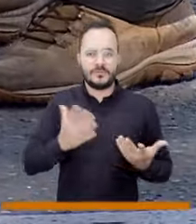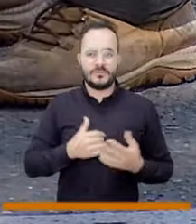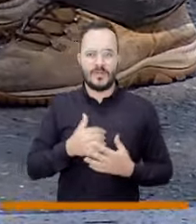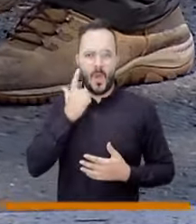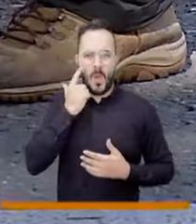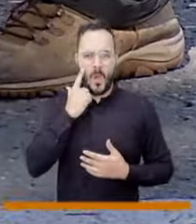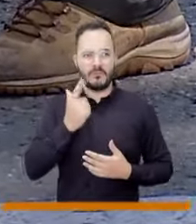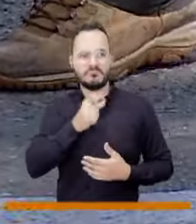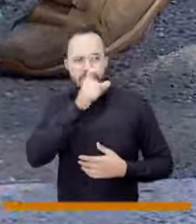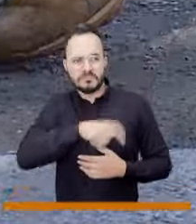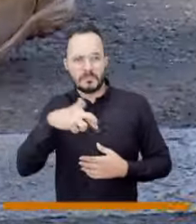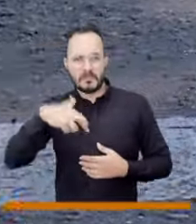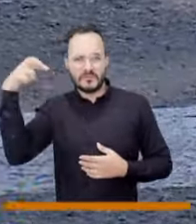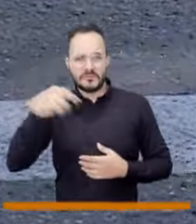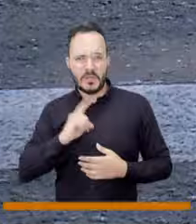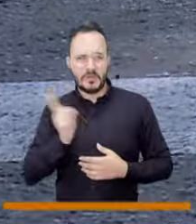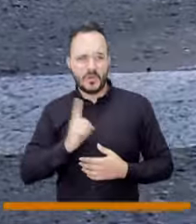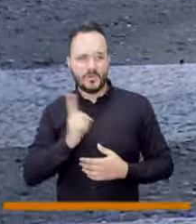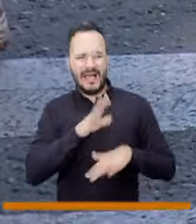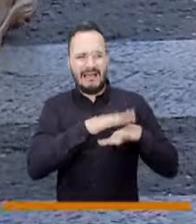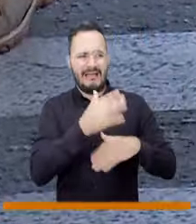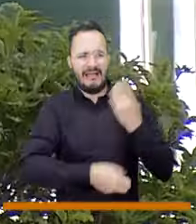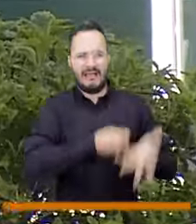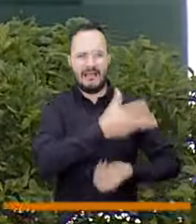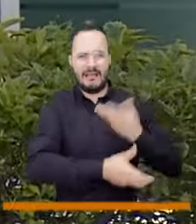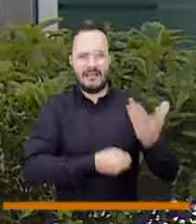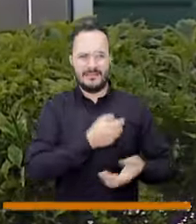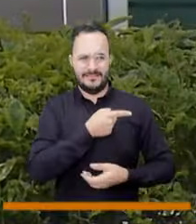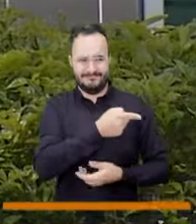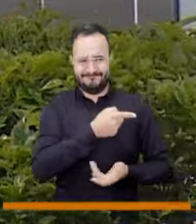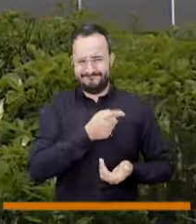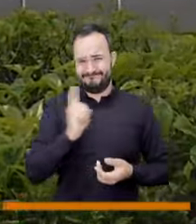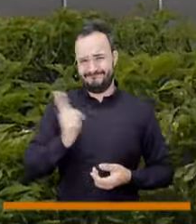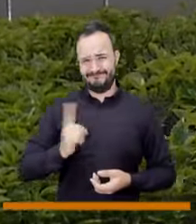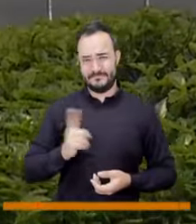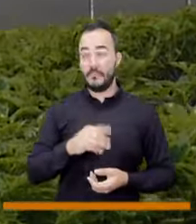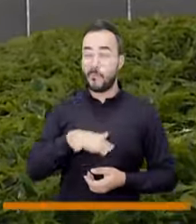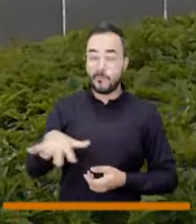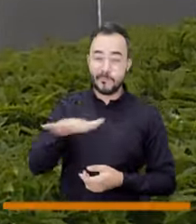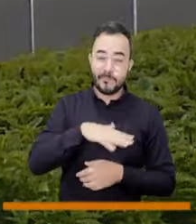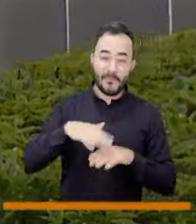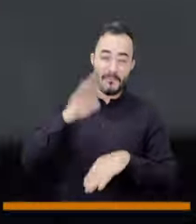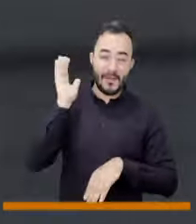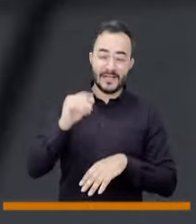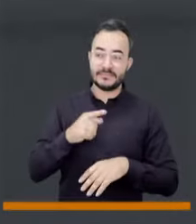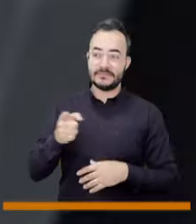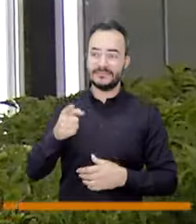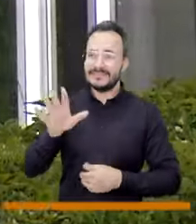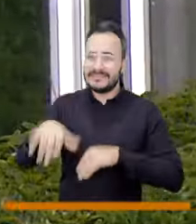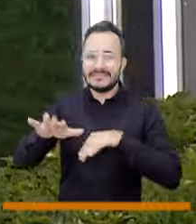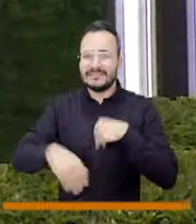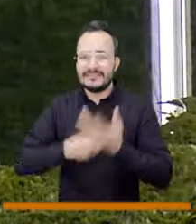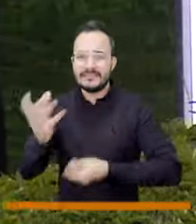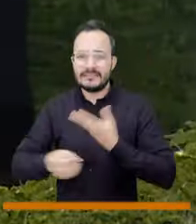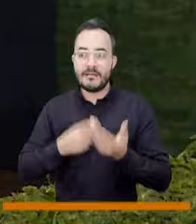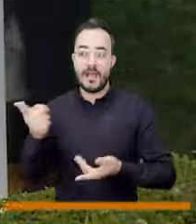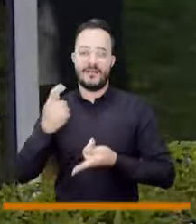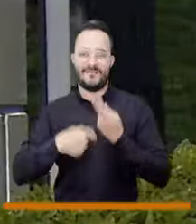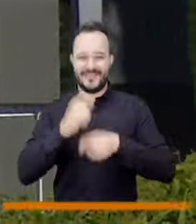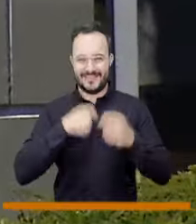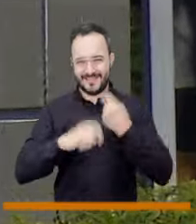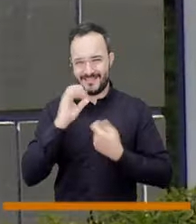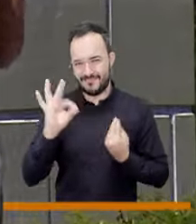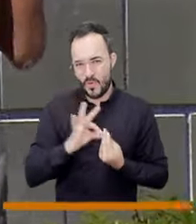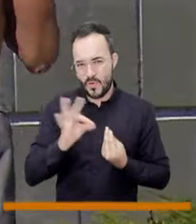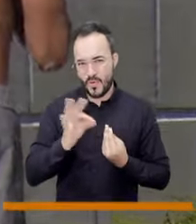cerebral, a una persona que no sea profesional. En manos de quién está hoy por hoy la salud mental, por así decirlo, está en manos